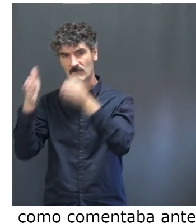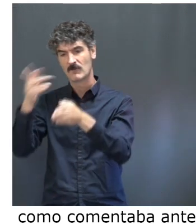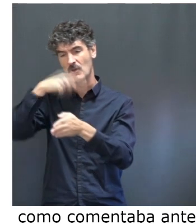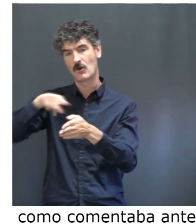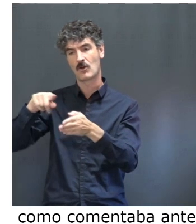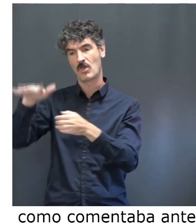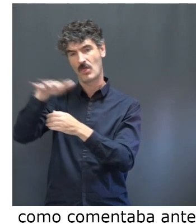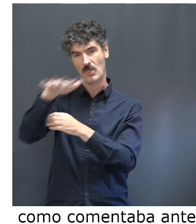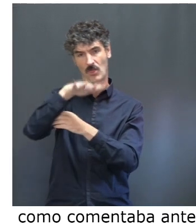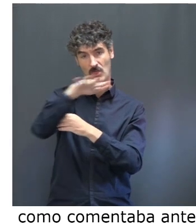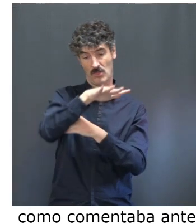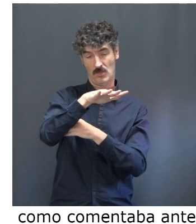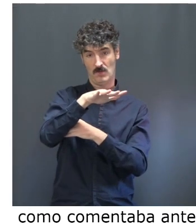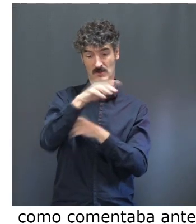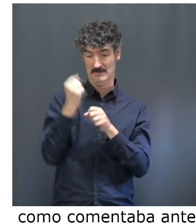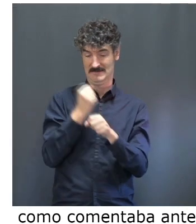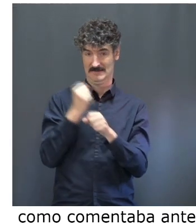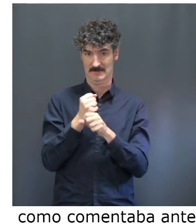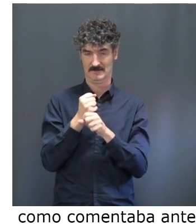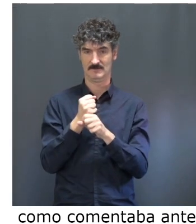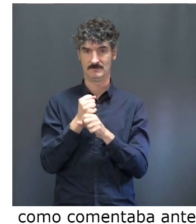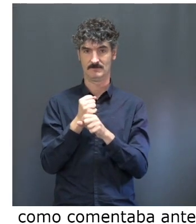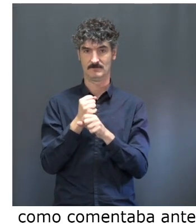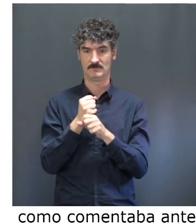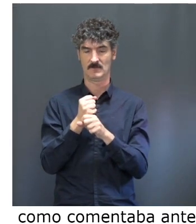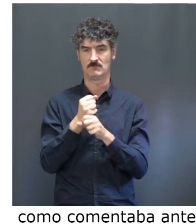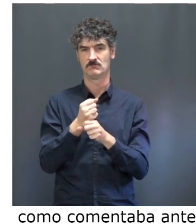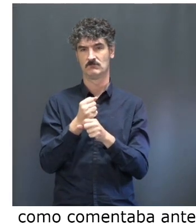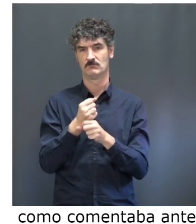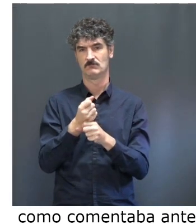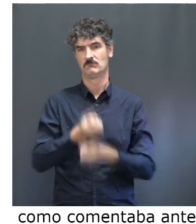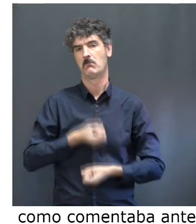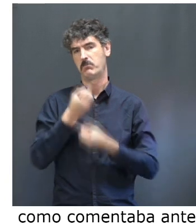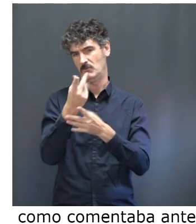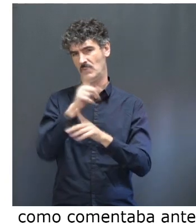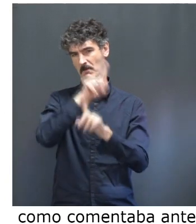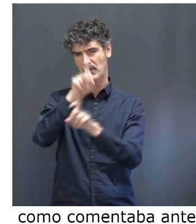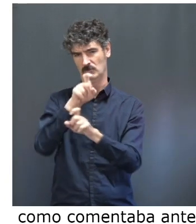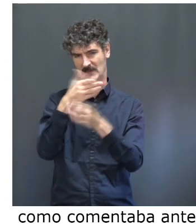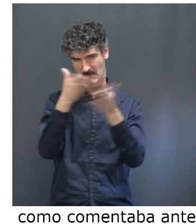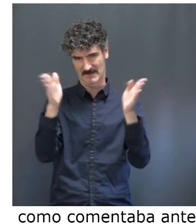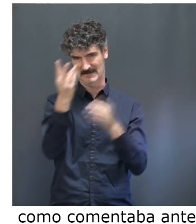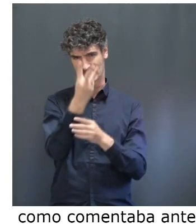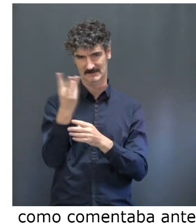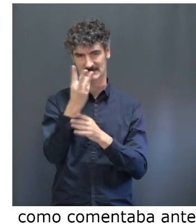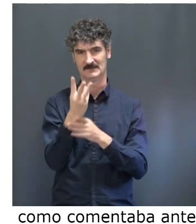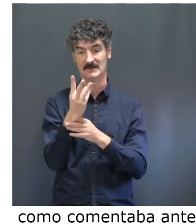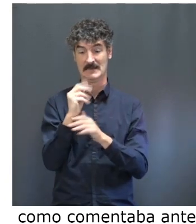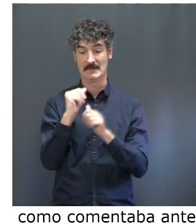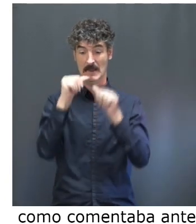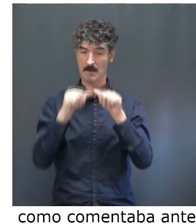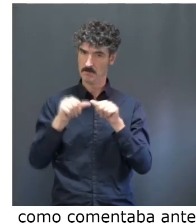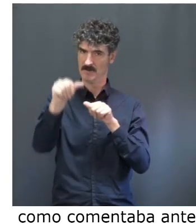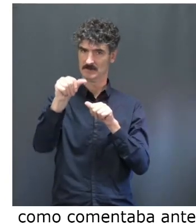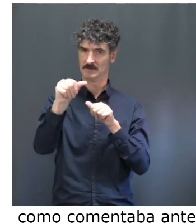lugar que ocupáis y que os toca. Por lanzar una pregunta abierta y que, bueno, pues podamos a partir de ahí ver